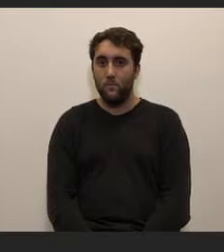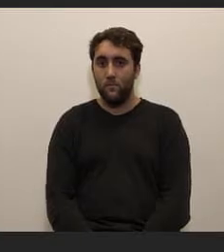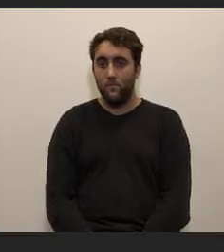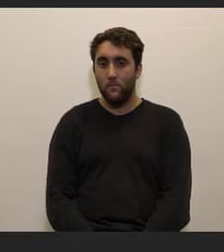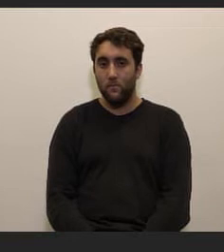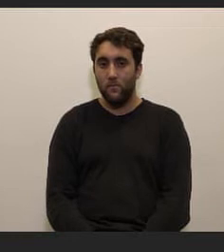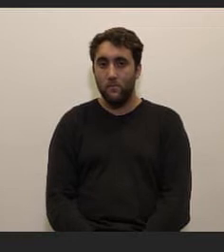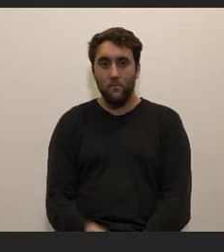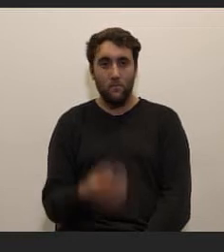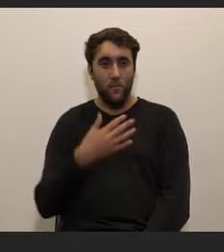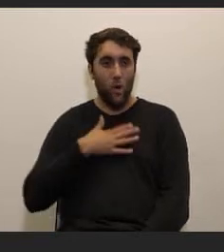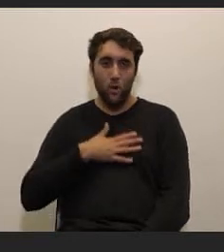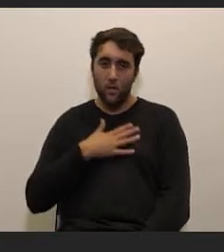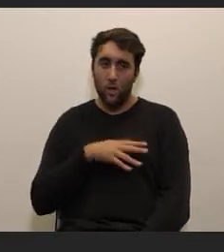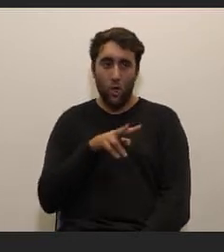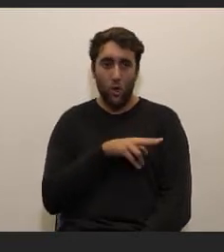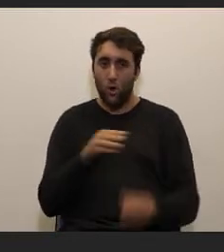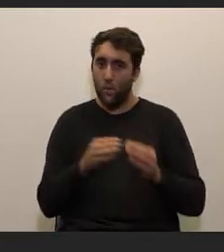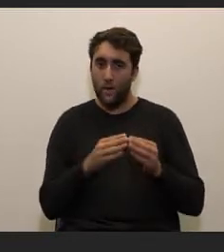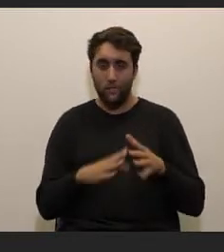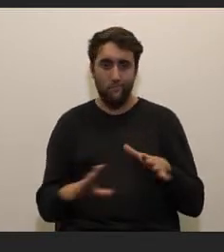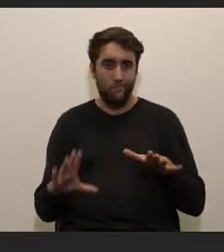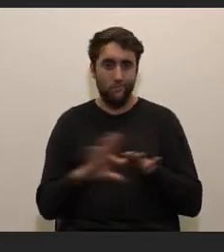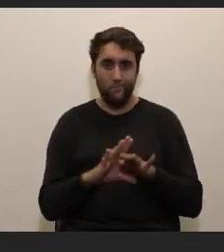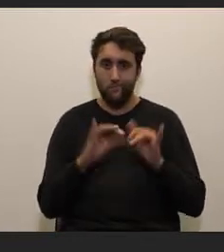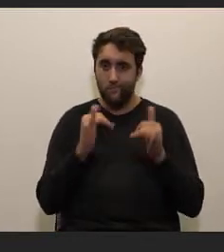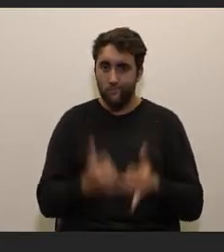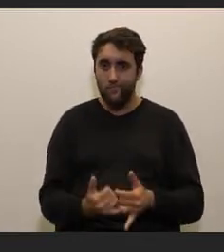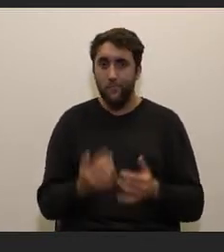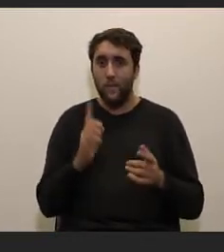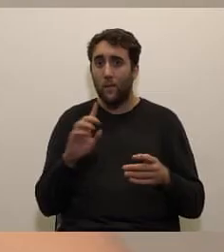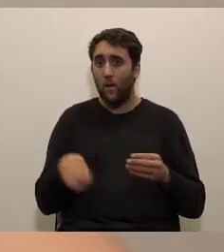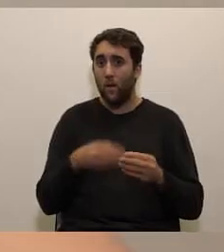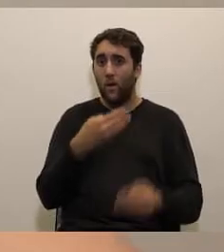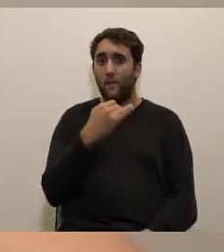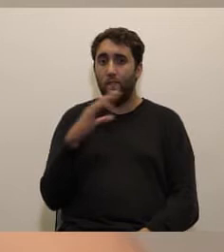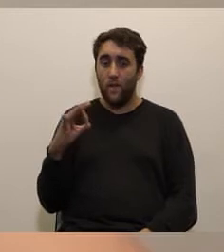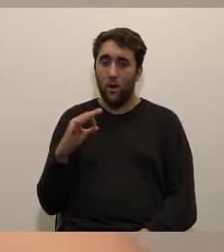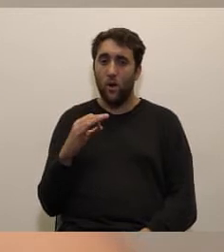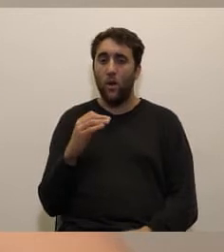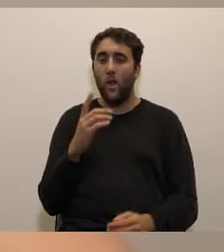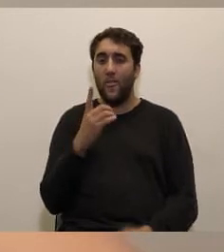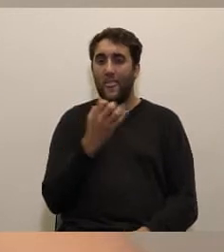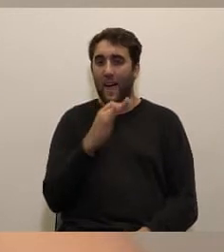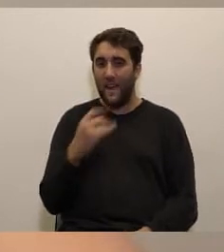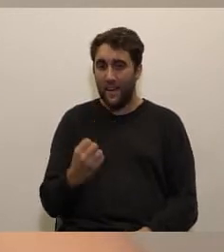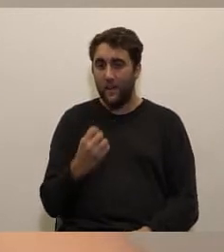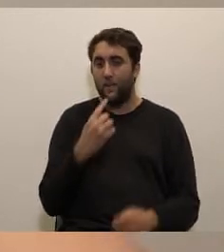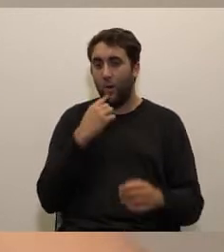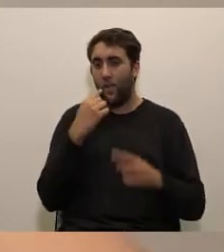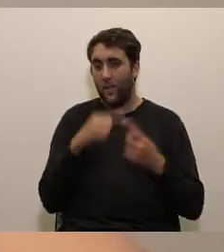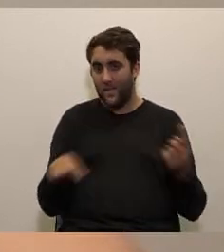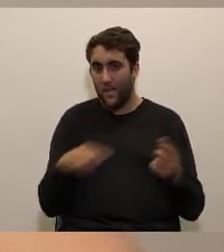Sí, coincido con esto que vienen diciendo, y justamente creo que desde Biodiversidad tenemos